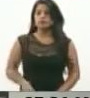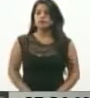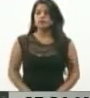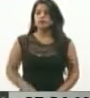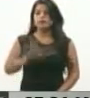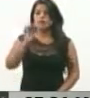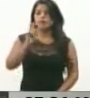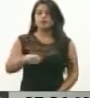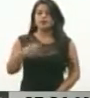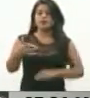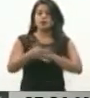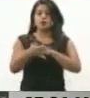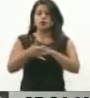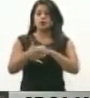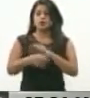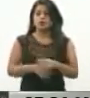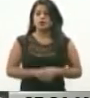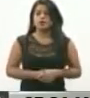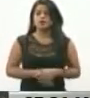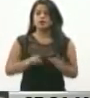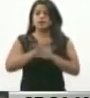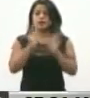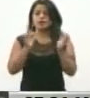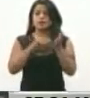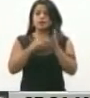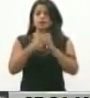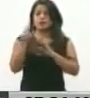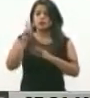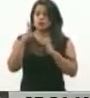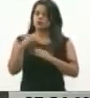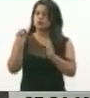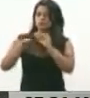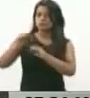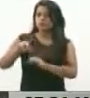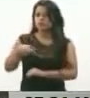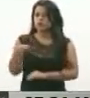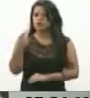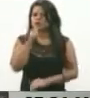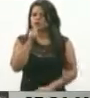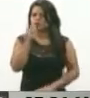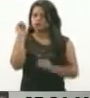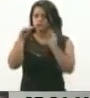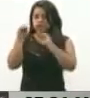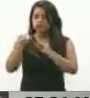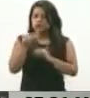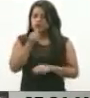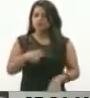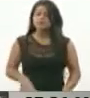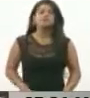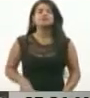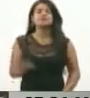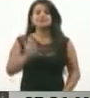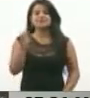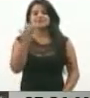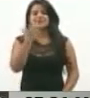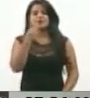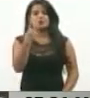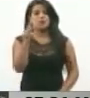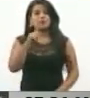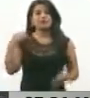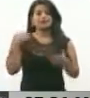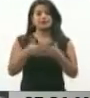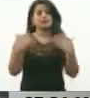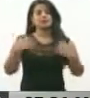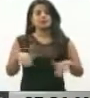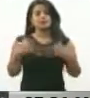es la tecnología, ¿lo hicieron técnicos venezolanos? Sí, sí, ¿cuánto claro. tiempo tardaron en realizar esta gran tecnología? Dos meses.